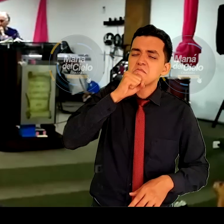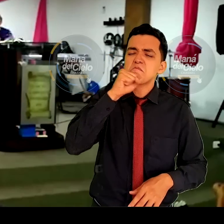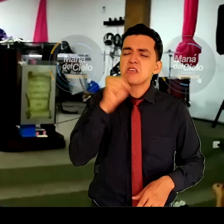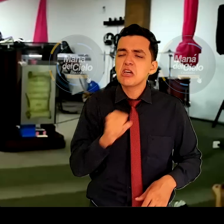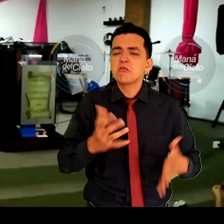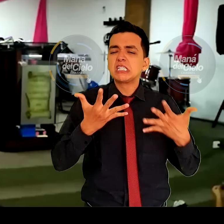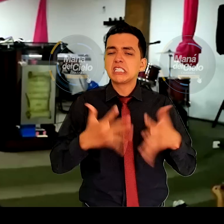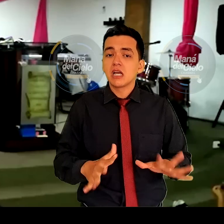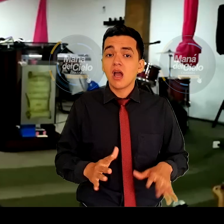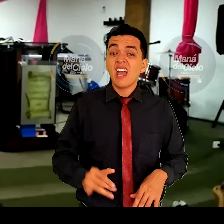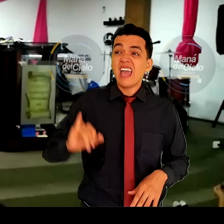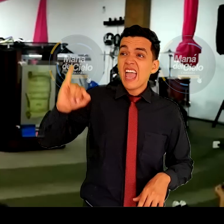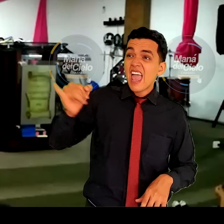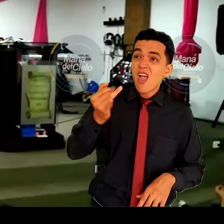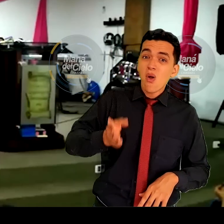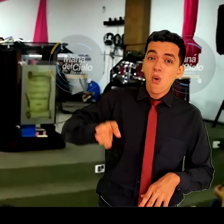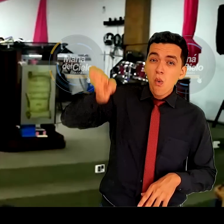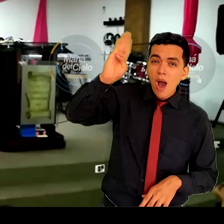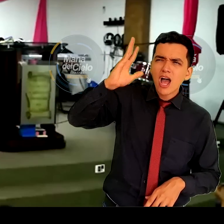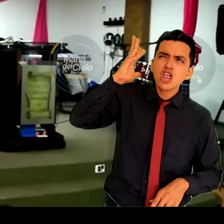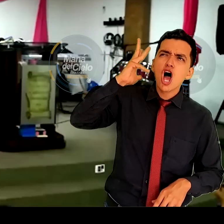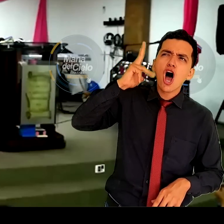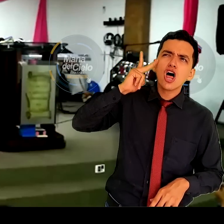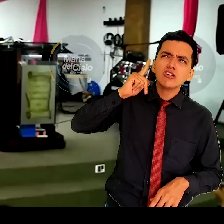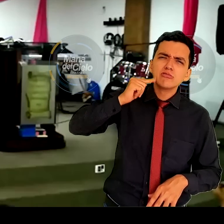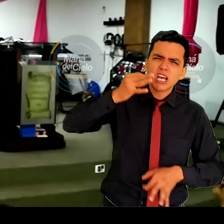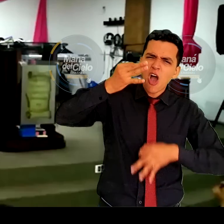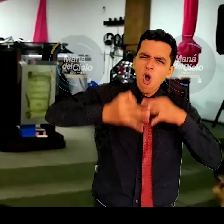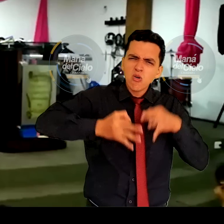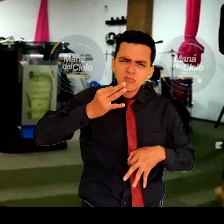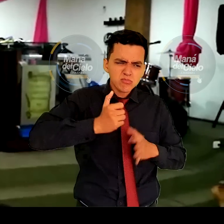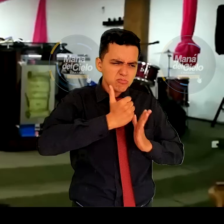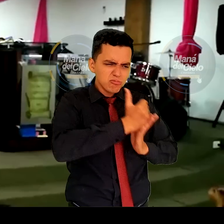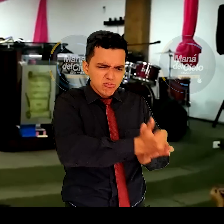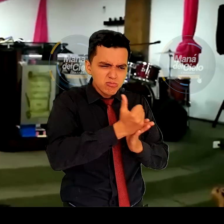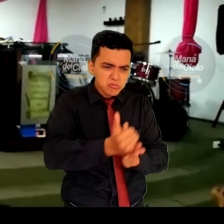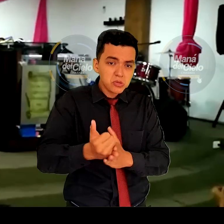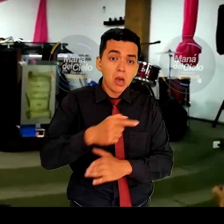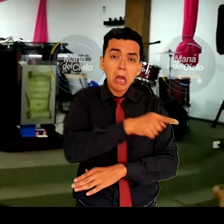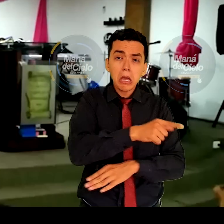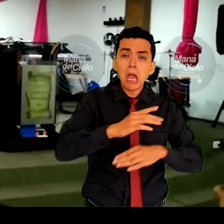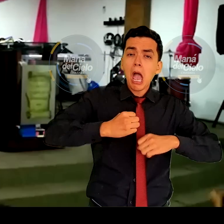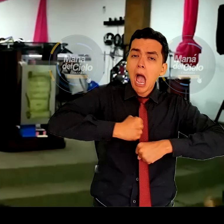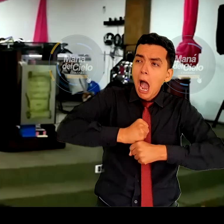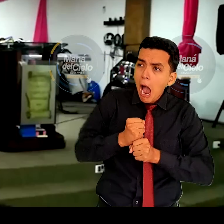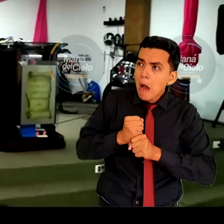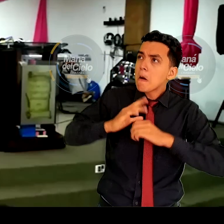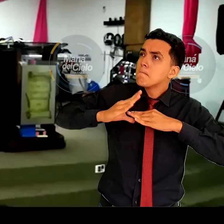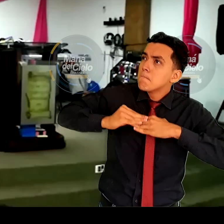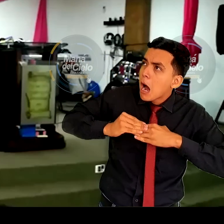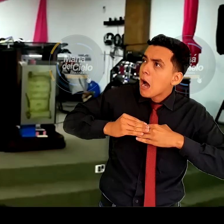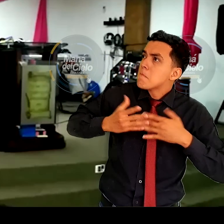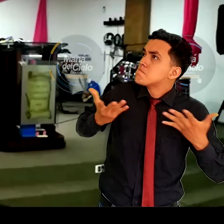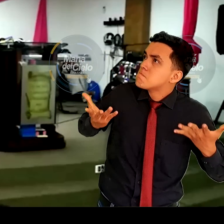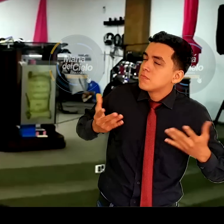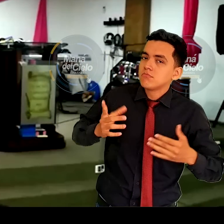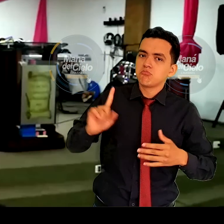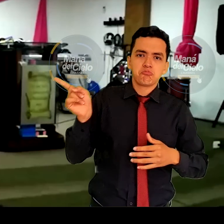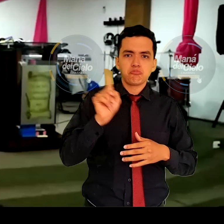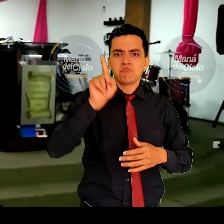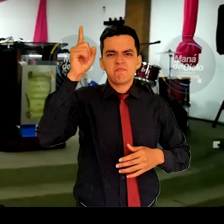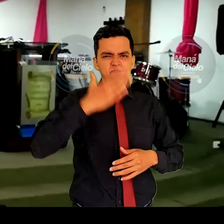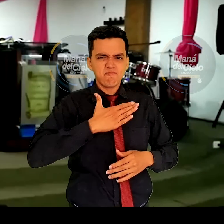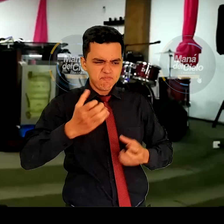sí conozco a uno que el último capítulo del libro de Deuteronomio dice: si oyeres mi voz, si guardares mis mandamientos,